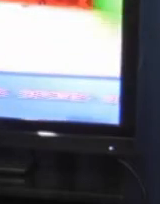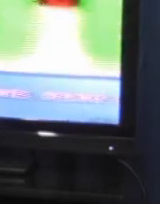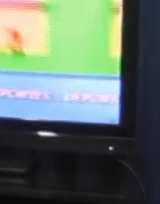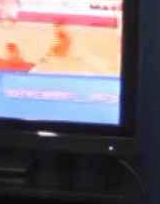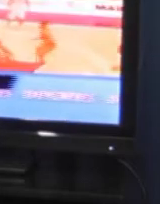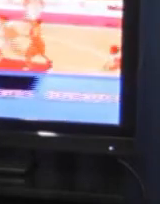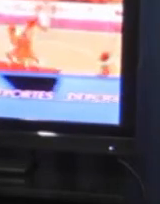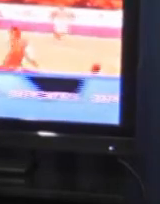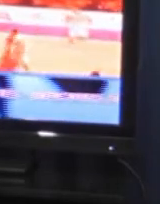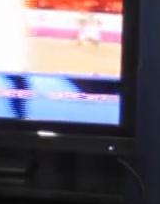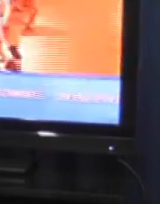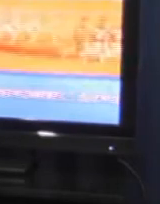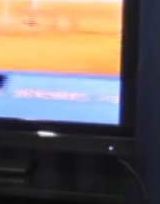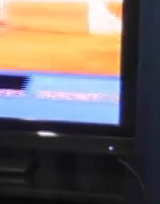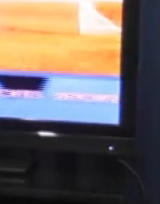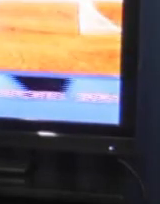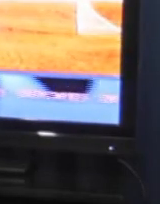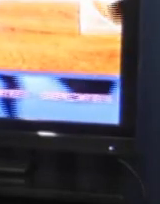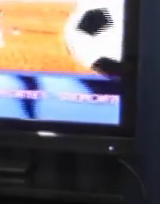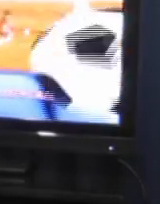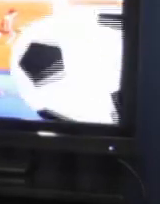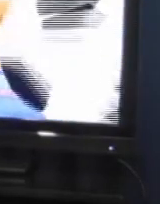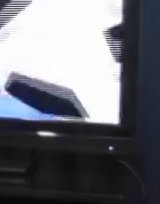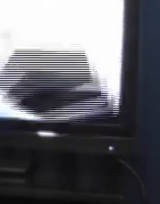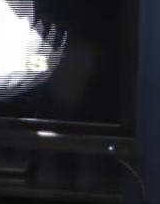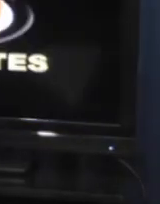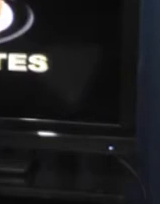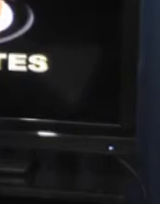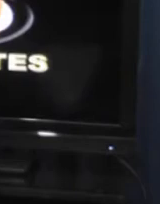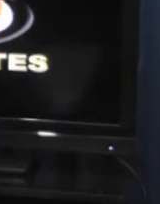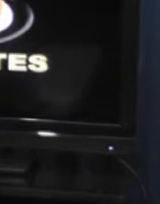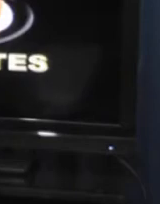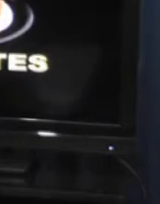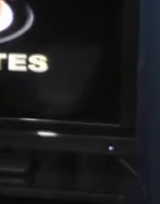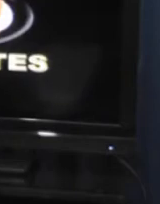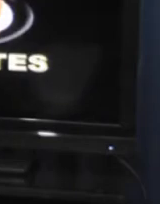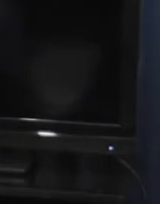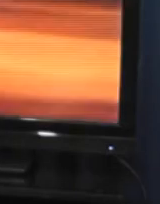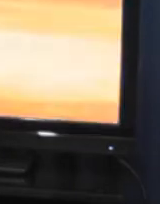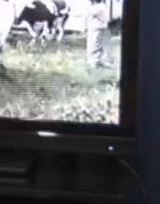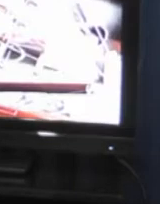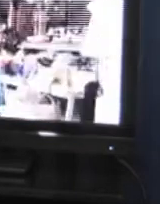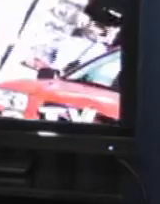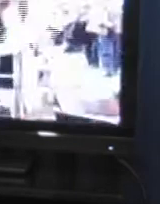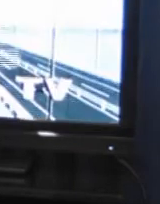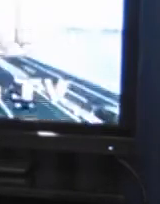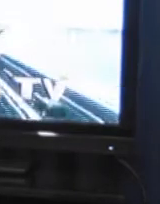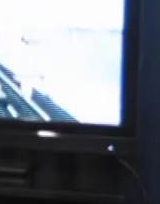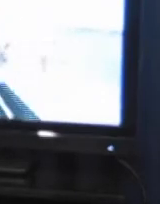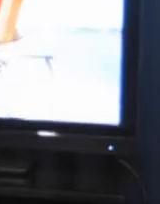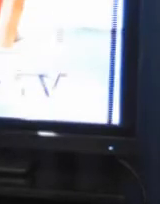Vamos de inmediato con las informaciones, lo que ha preparado nuestro departamento de prensa para esta oportunidad. El